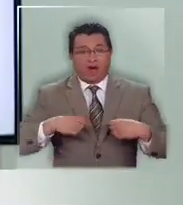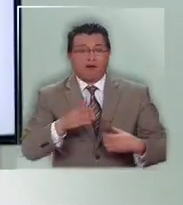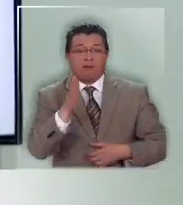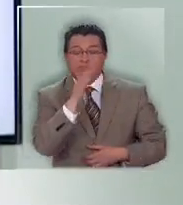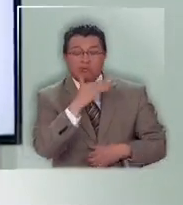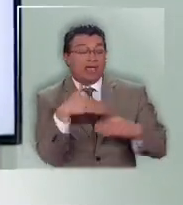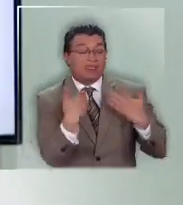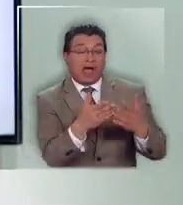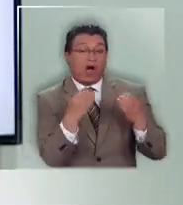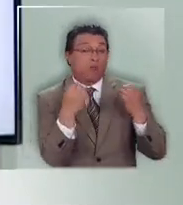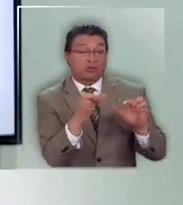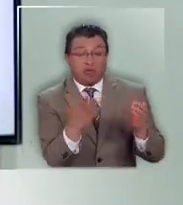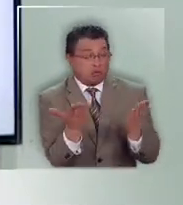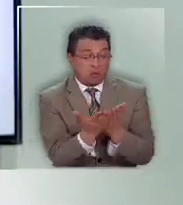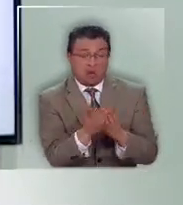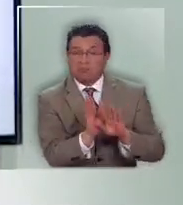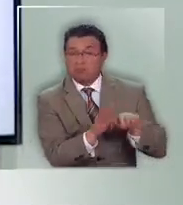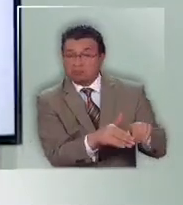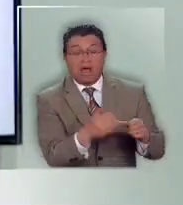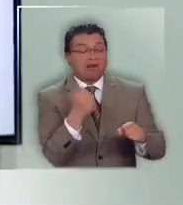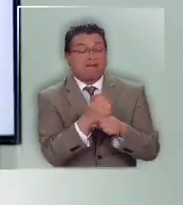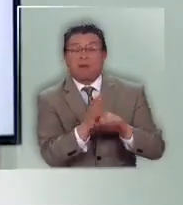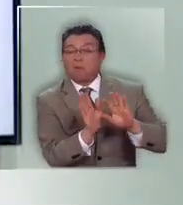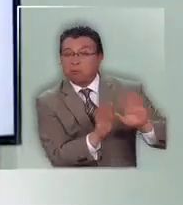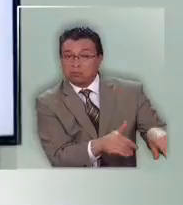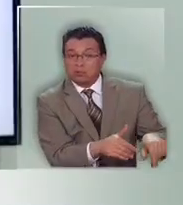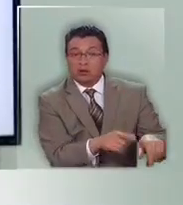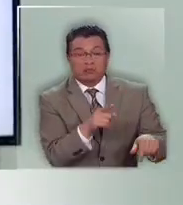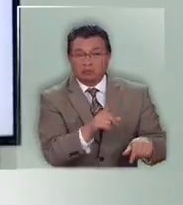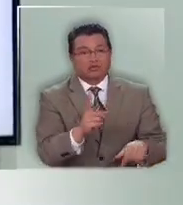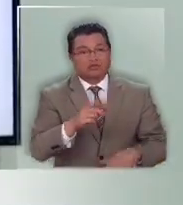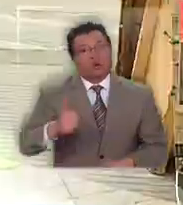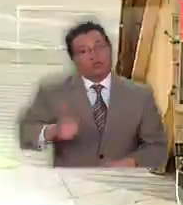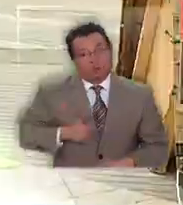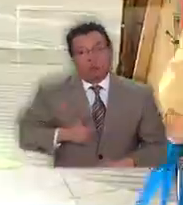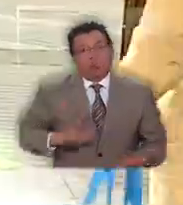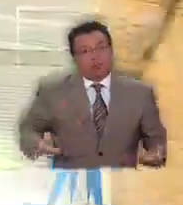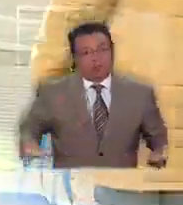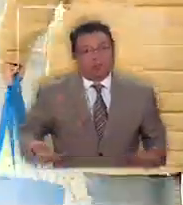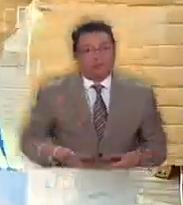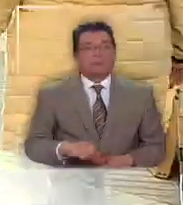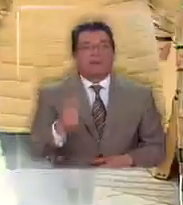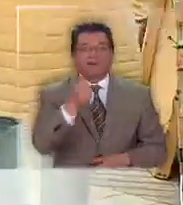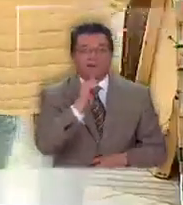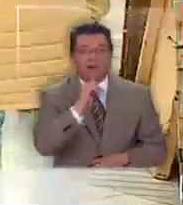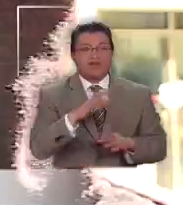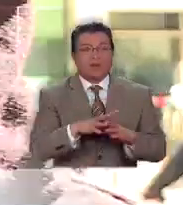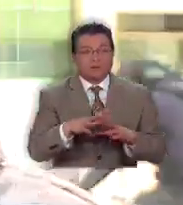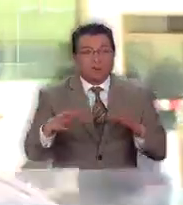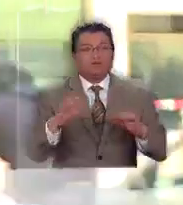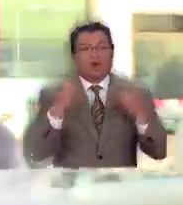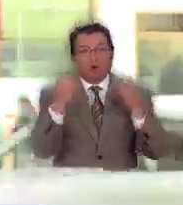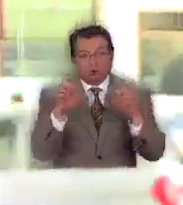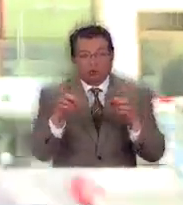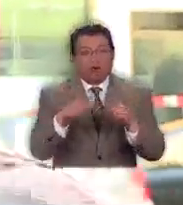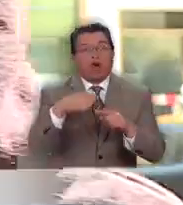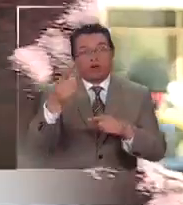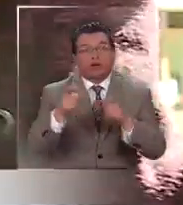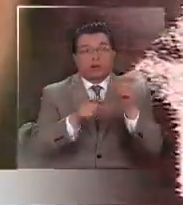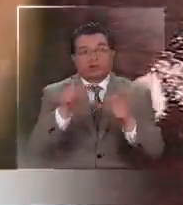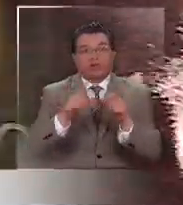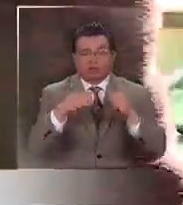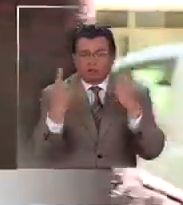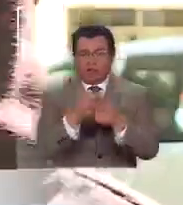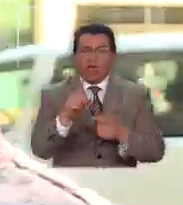oportunidades ni para estudiar ni para trabajar sencillamente no está cumpliendo su tarea falta bastante que le dé la oportunidad a las demás personas porque todos tenemos